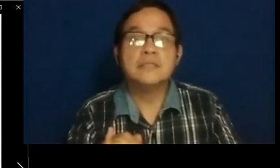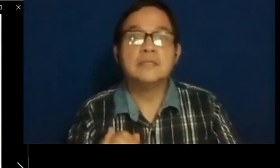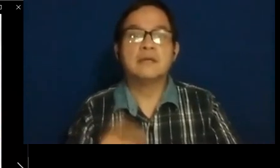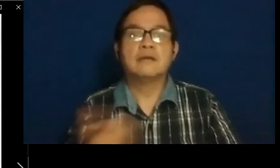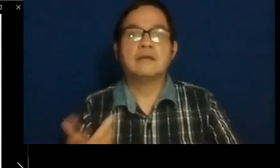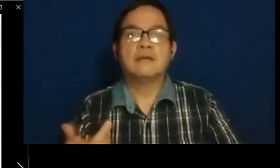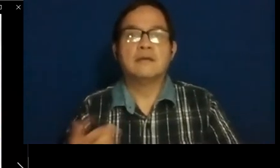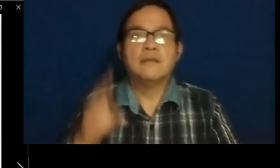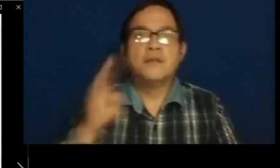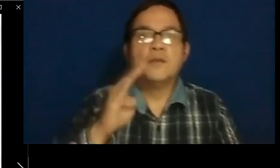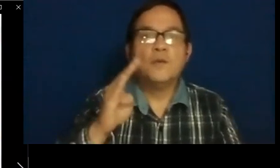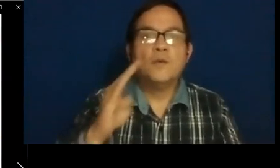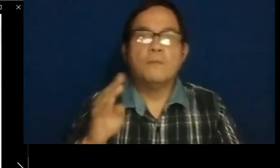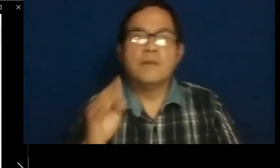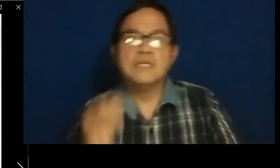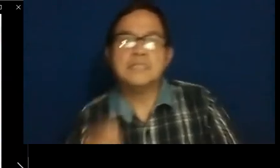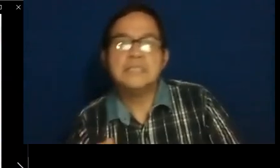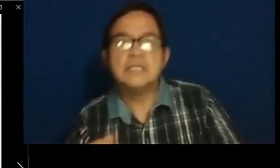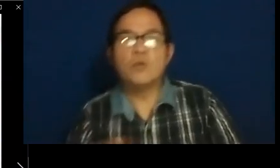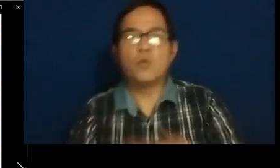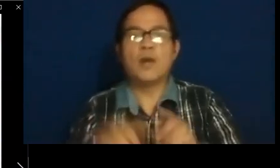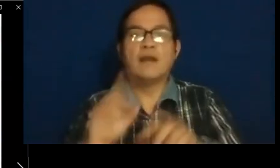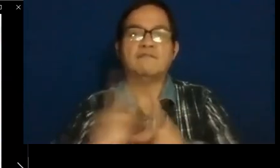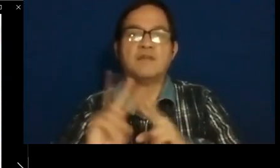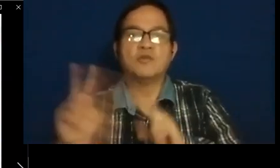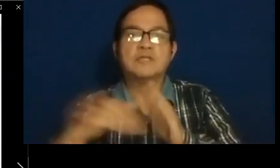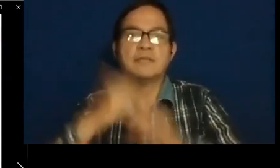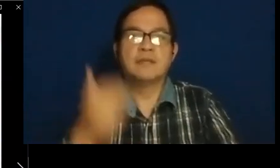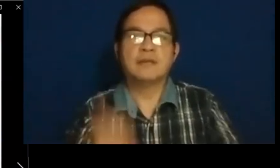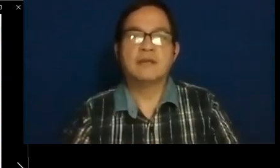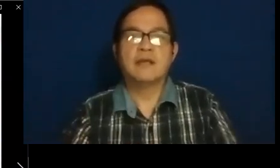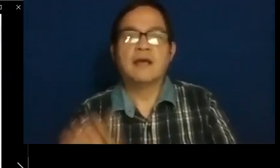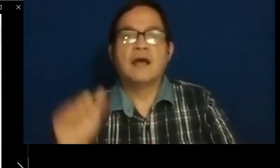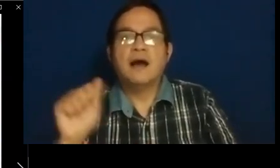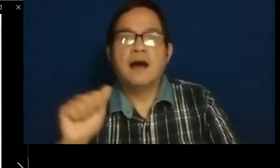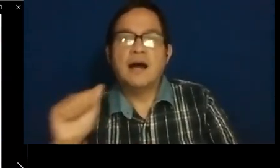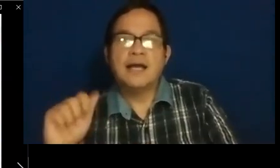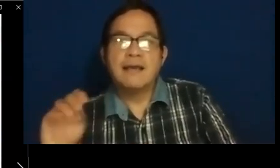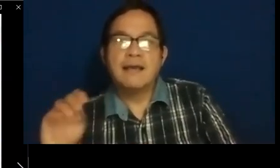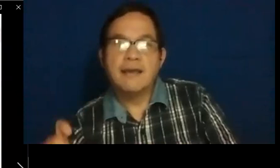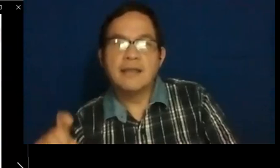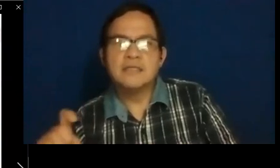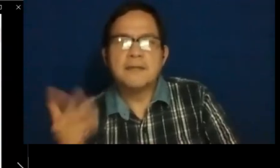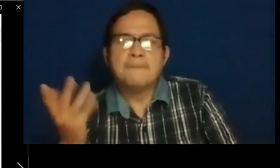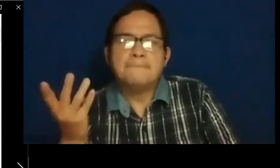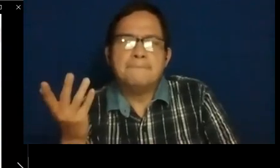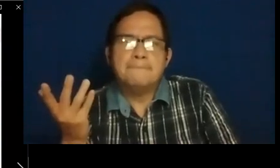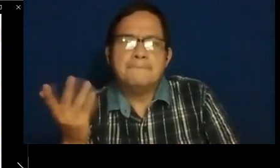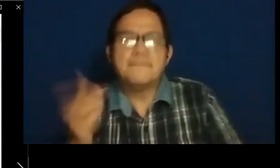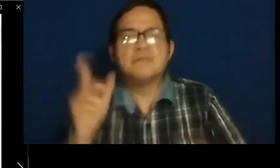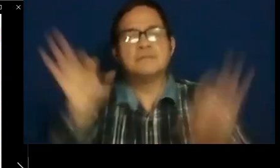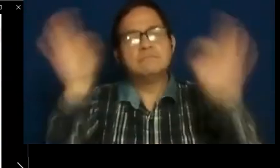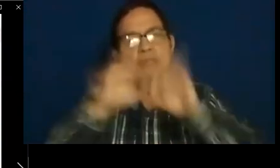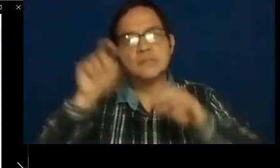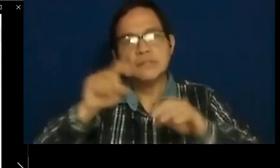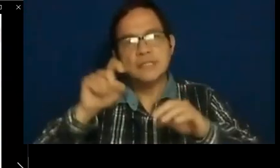te hablan de un v sub i, que es la velocidad inicial, que aquí te dicen a sub x. A nosotros realmente lo que nos interesa para efectos de